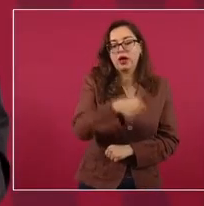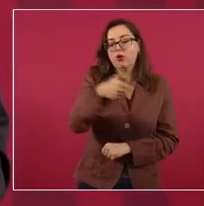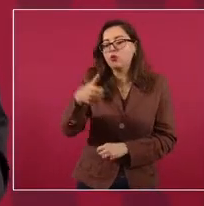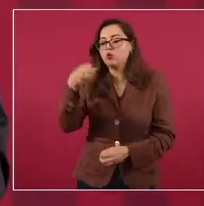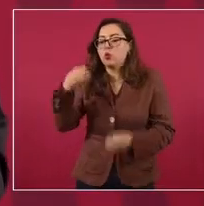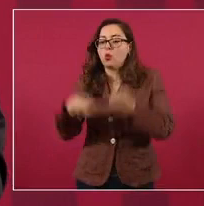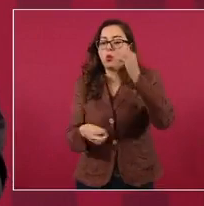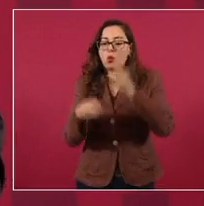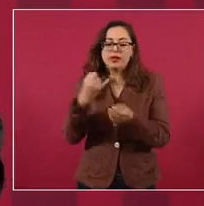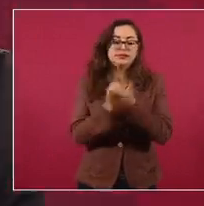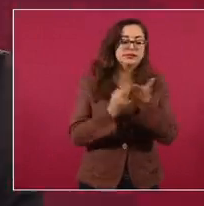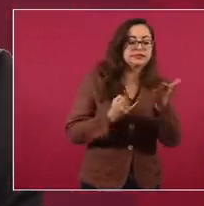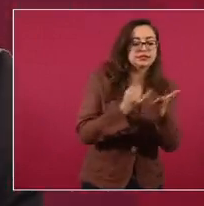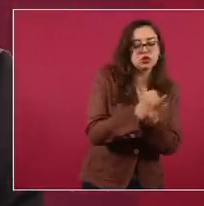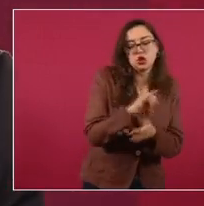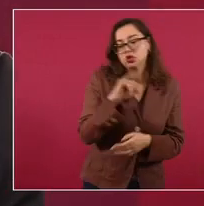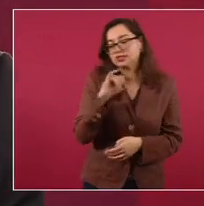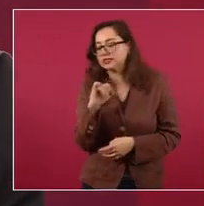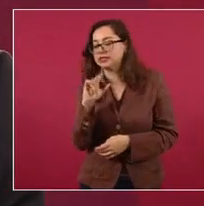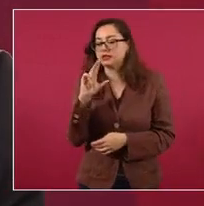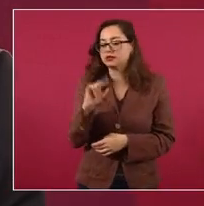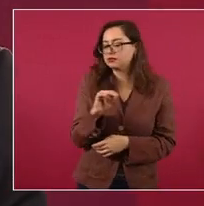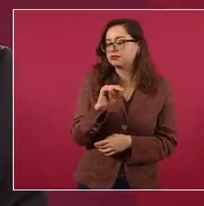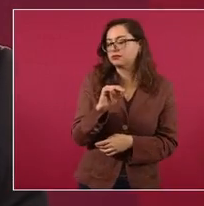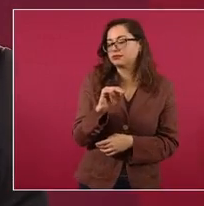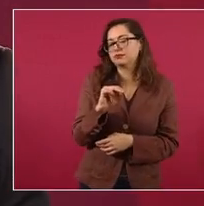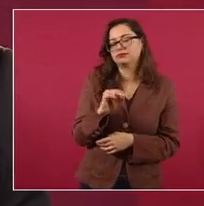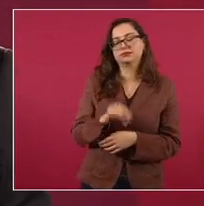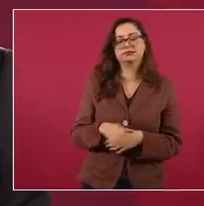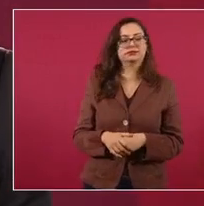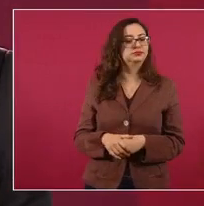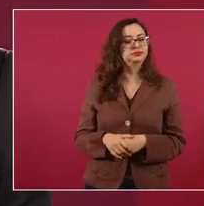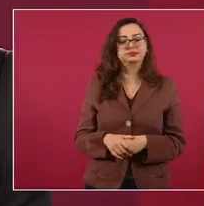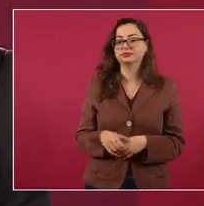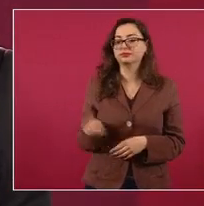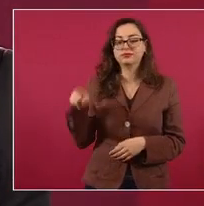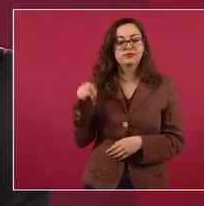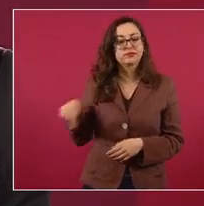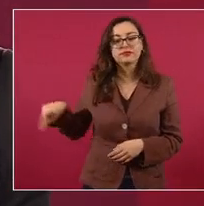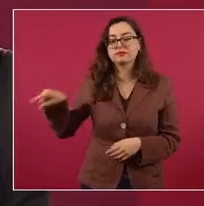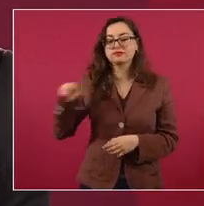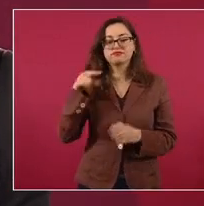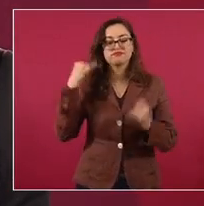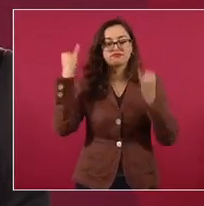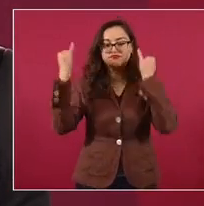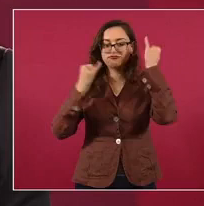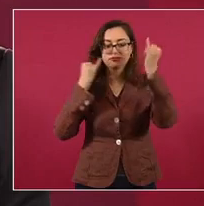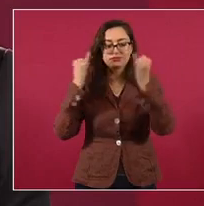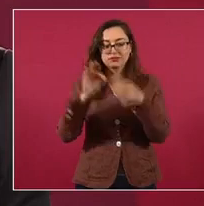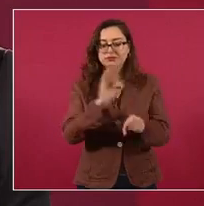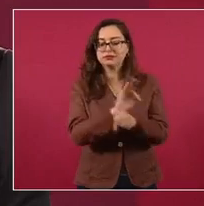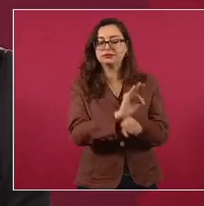juez, lo que, como aquí se ha dicho en otros casos, puede dar motivo a corrupción